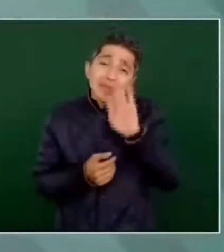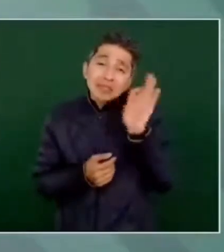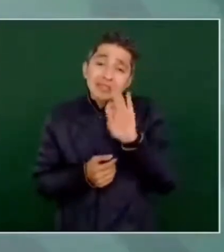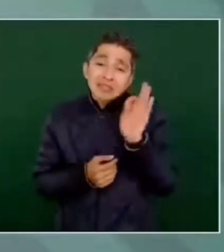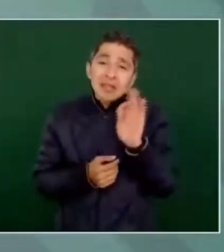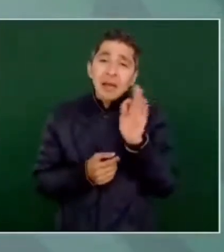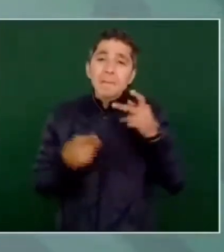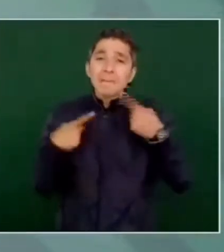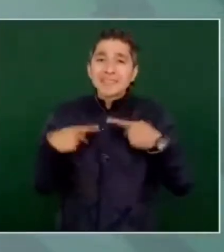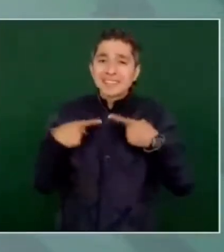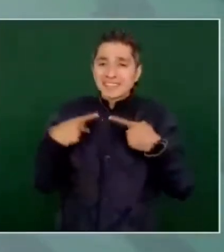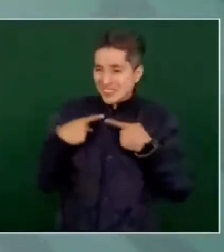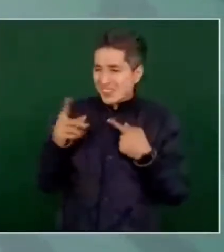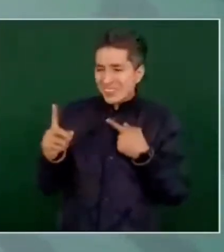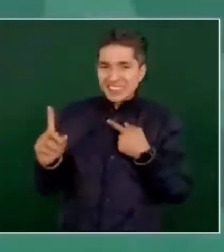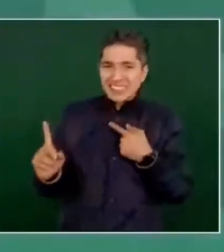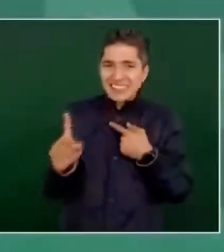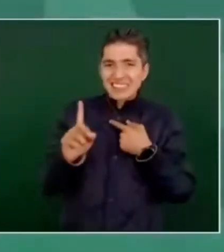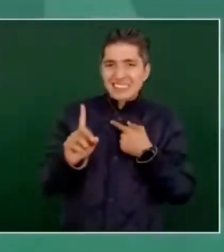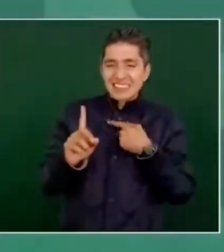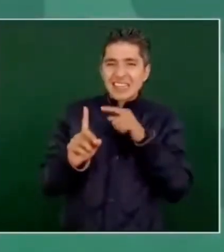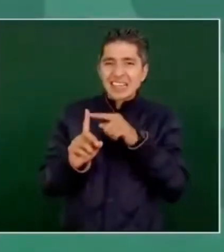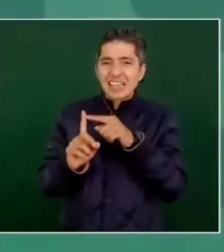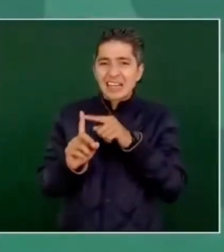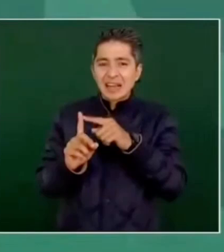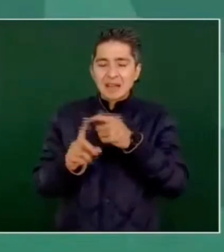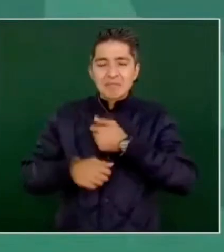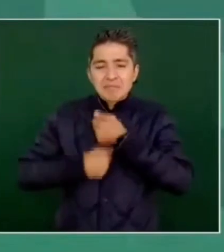declara es hermano